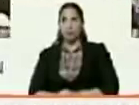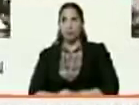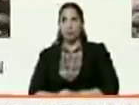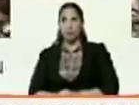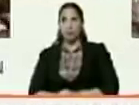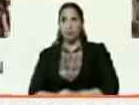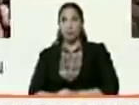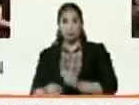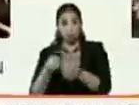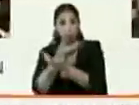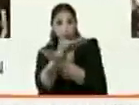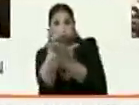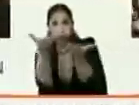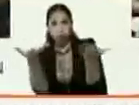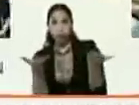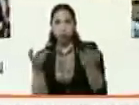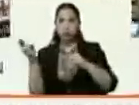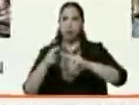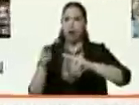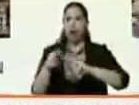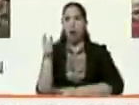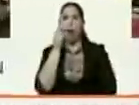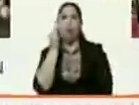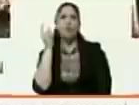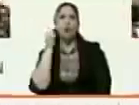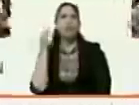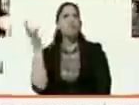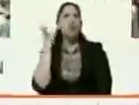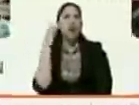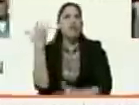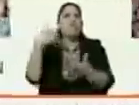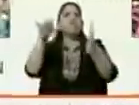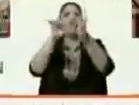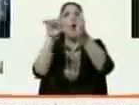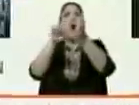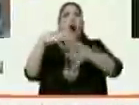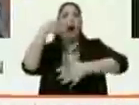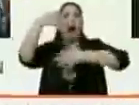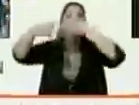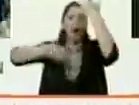A este Táchira, mujeres y hombres, ¿dónde están las mujeres del Táchira?